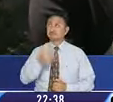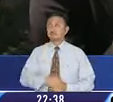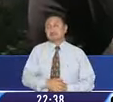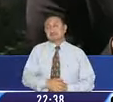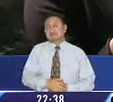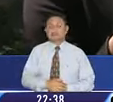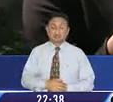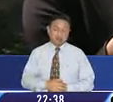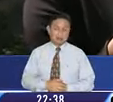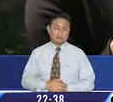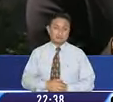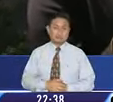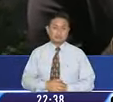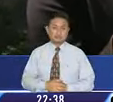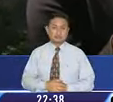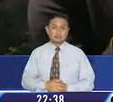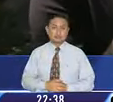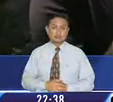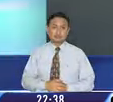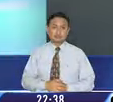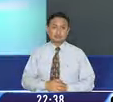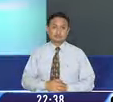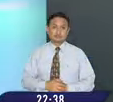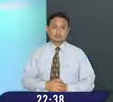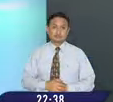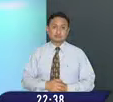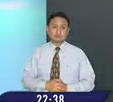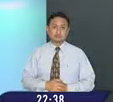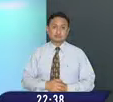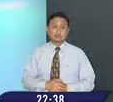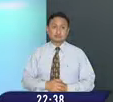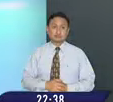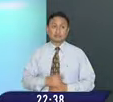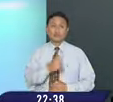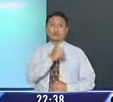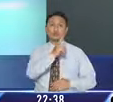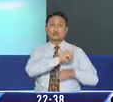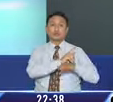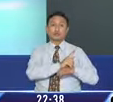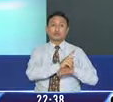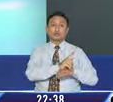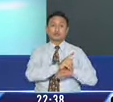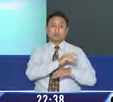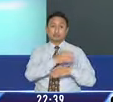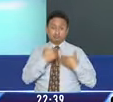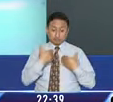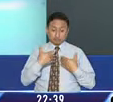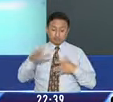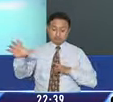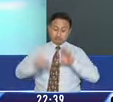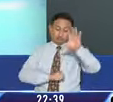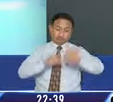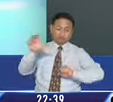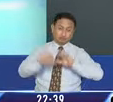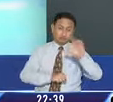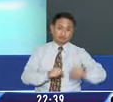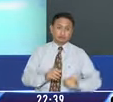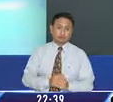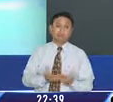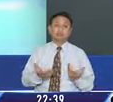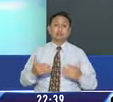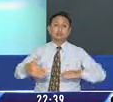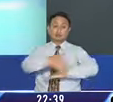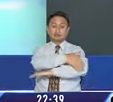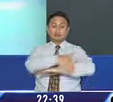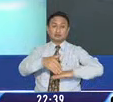y actúan como si nada. Menos de un minuto les tomó despojarlo de todas sus pertenencias. Ocurrió sobre la